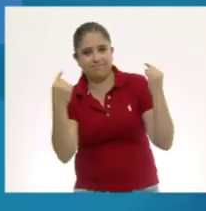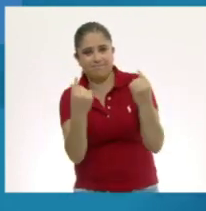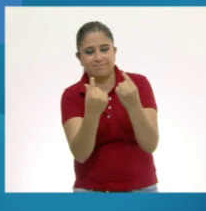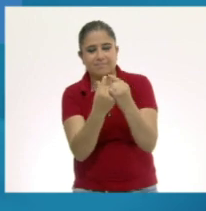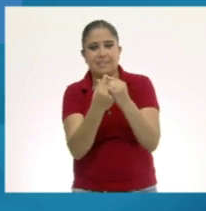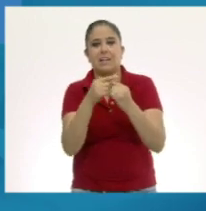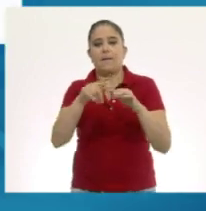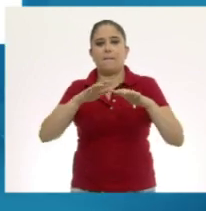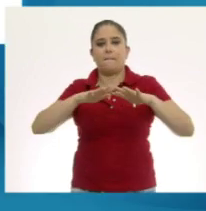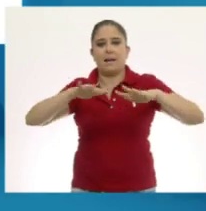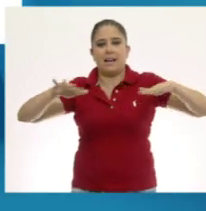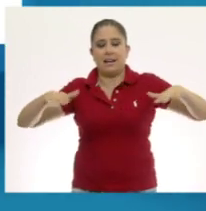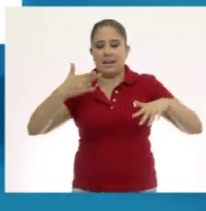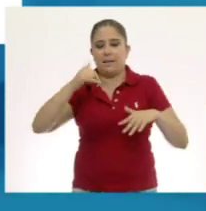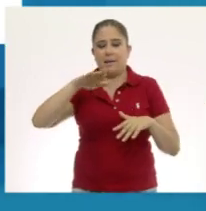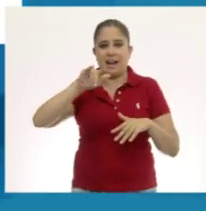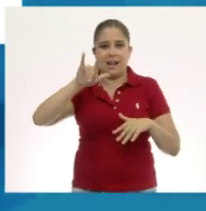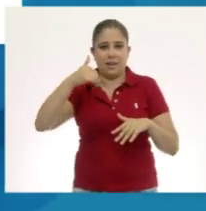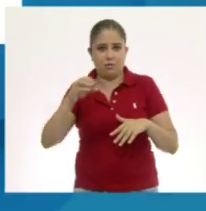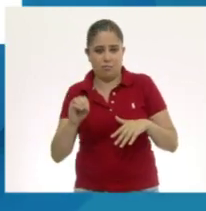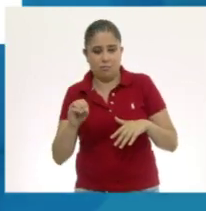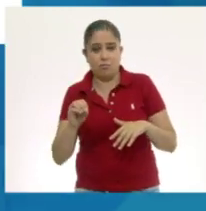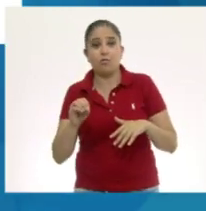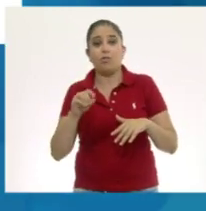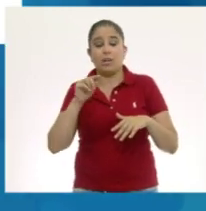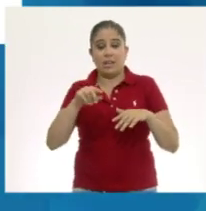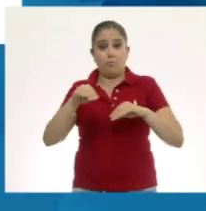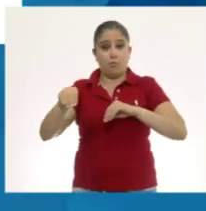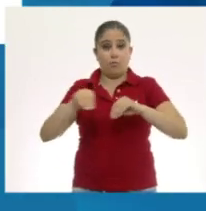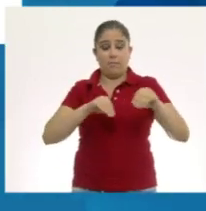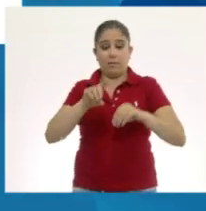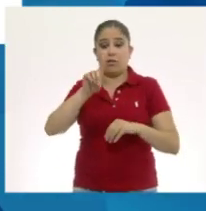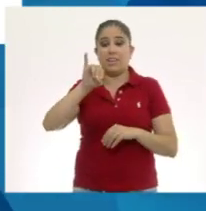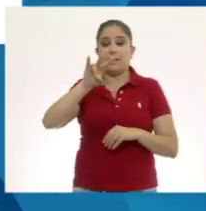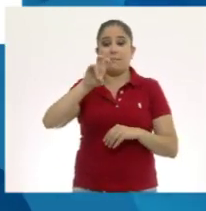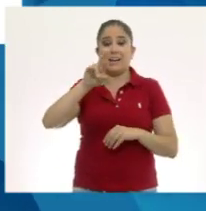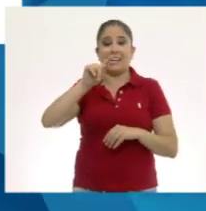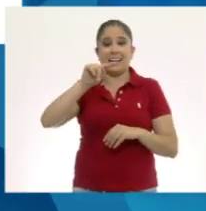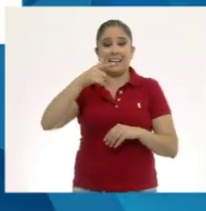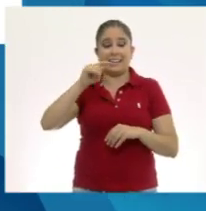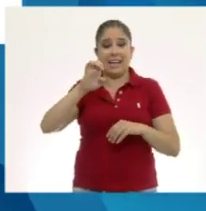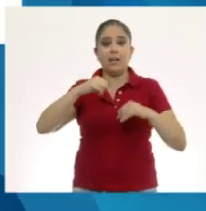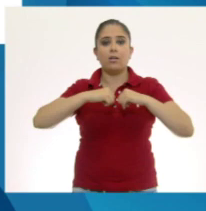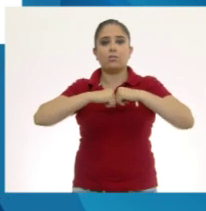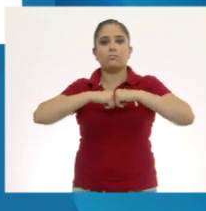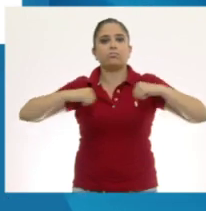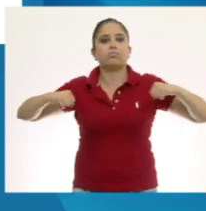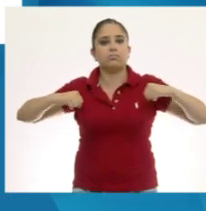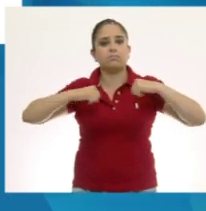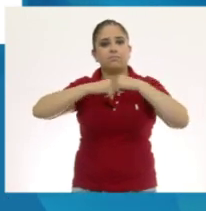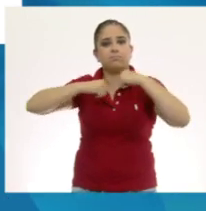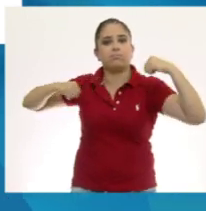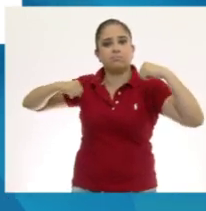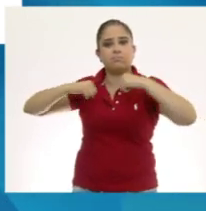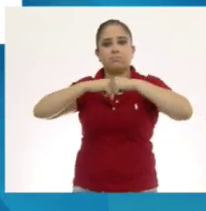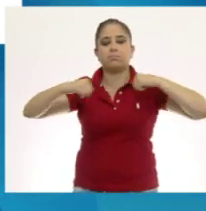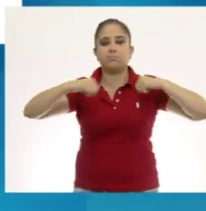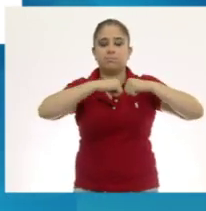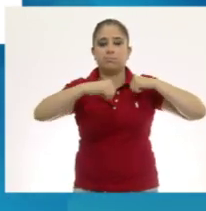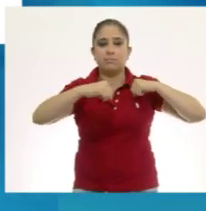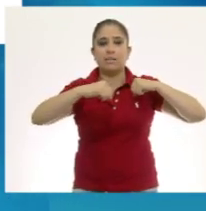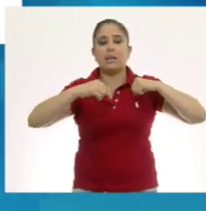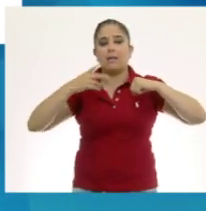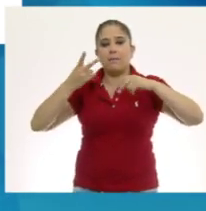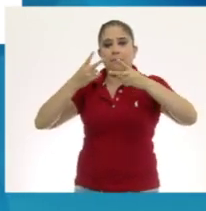del Mediterráneo himalayo. En el movimiento divergente, las placas se separan y permiten el paso de material líquido